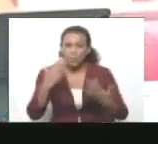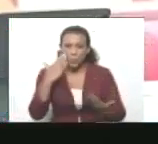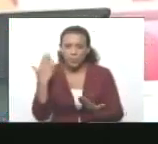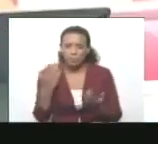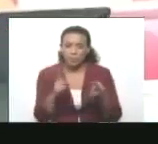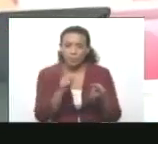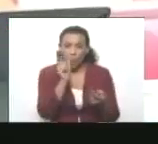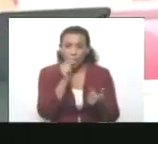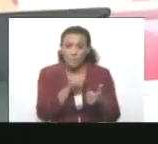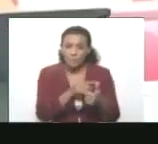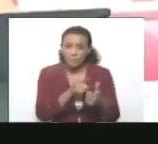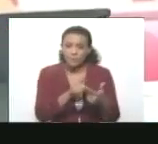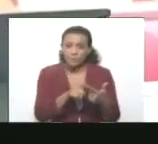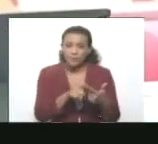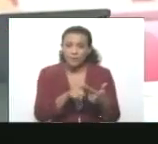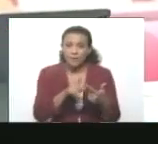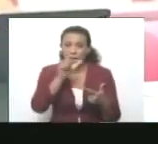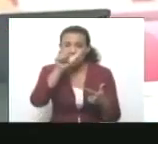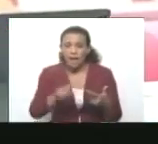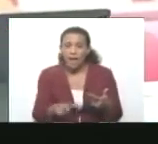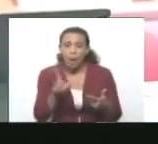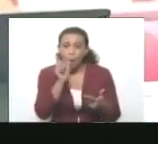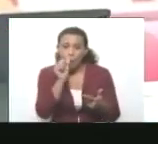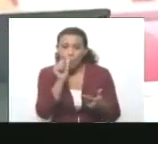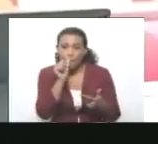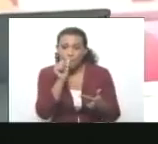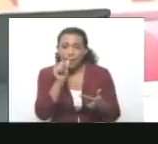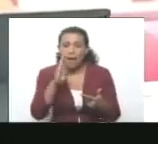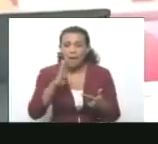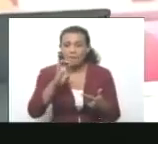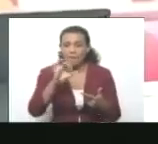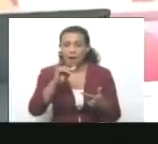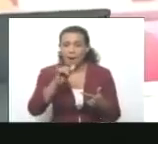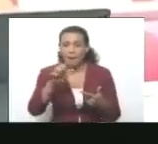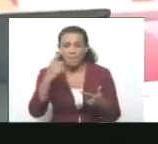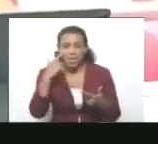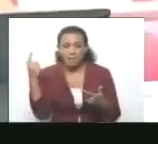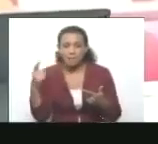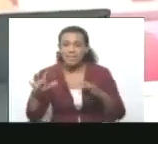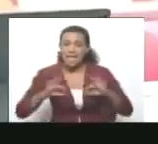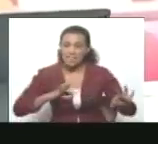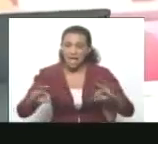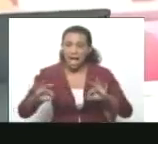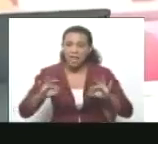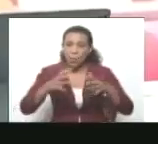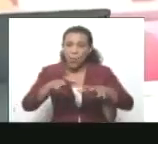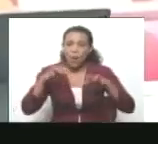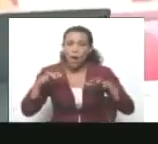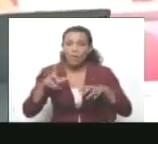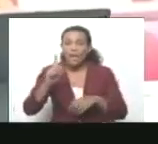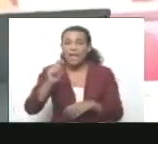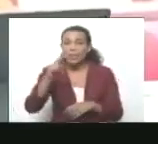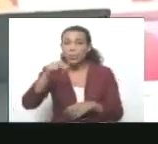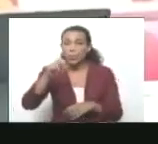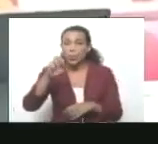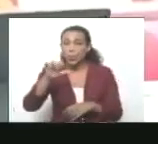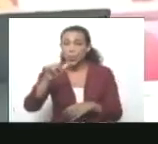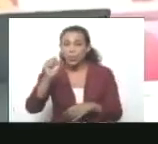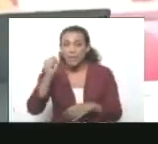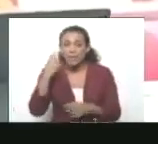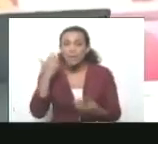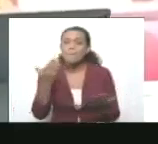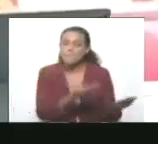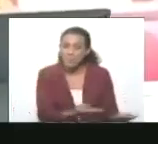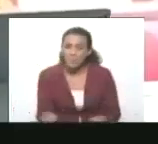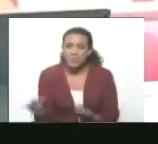Eduardo, a Fadi Ben Otman, del Teatro de la Ópera de Túnez,